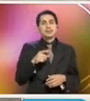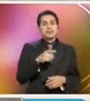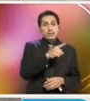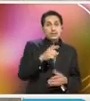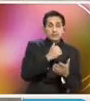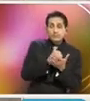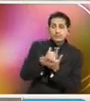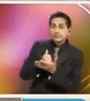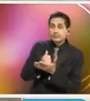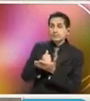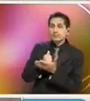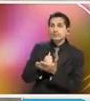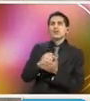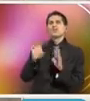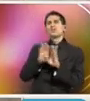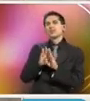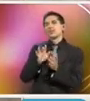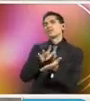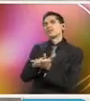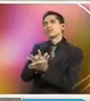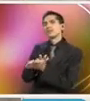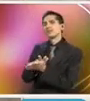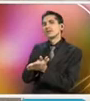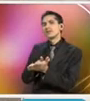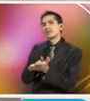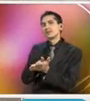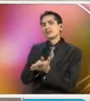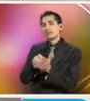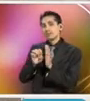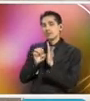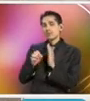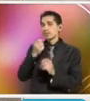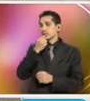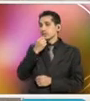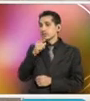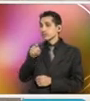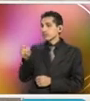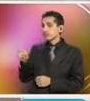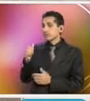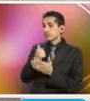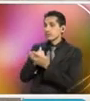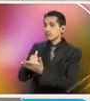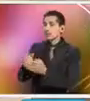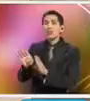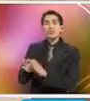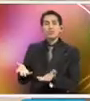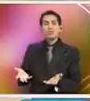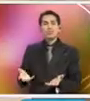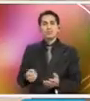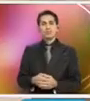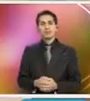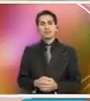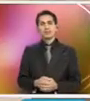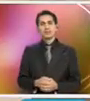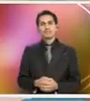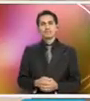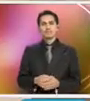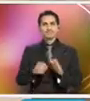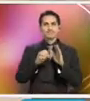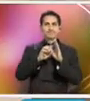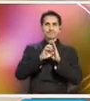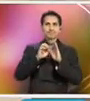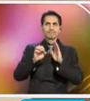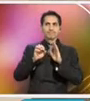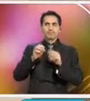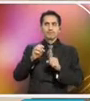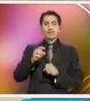paciente. ¿Cómo lo hacen? ¿Cómo apoyan? Su labor pues es enorme, ocupa varios estados de la República Mexicana. Sí, nuestra labor es no